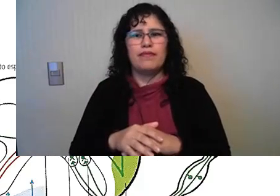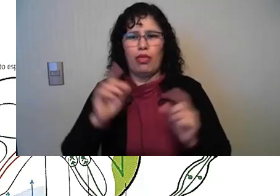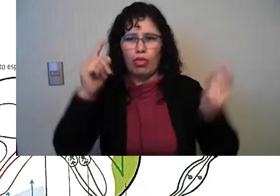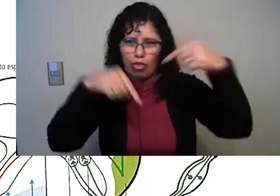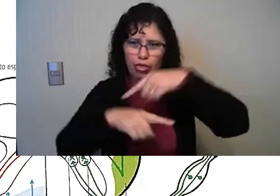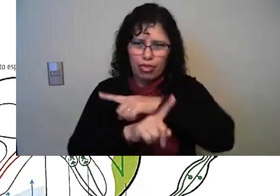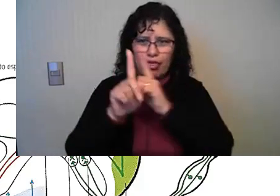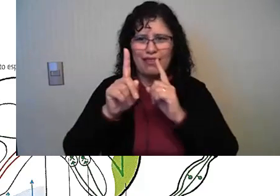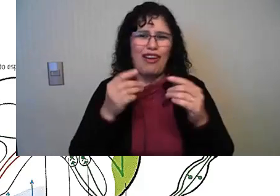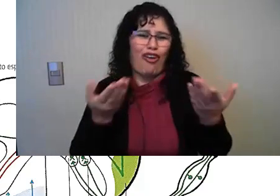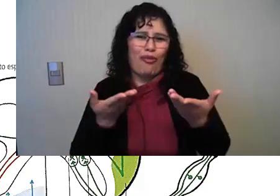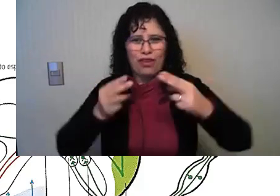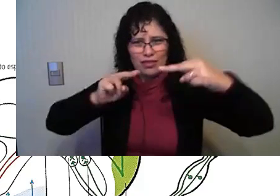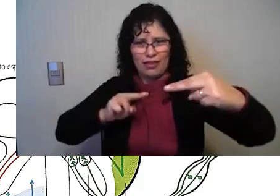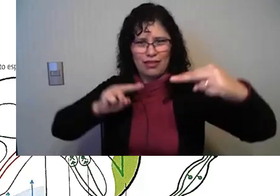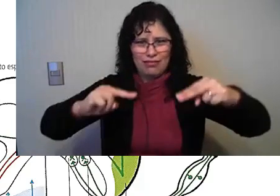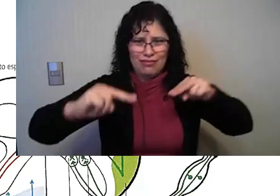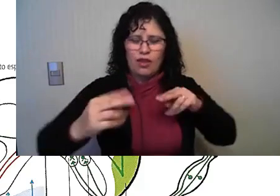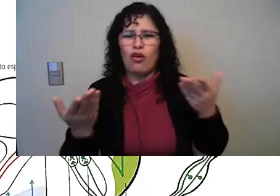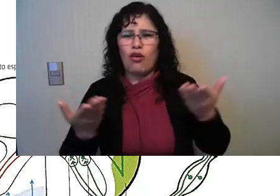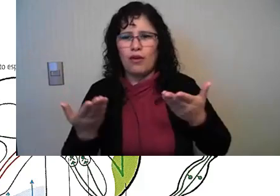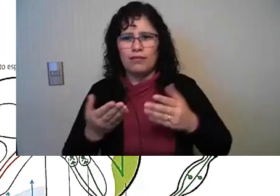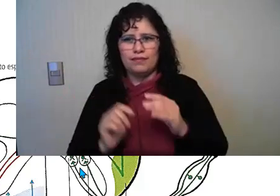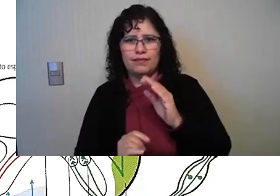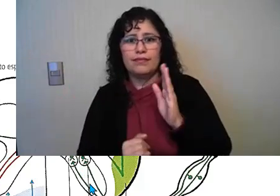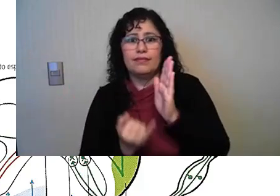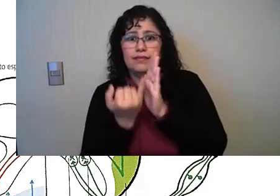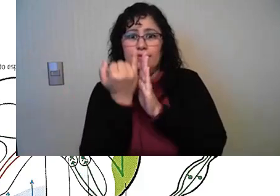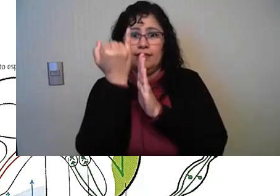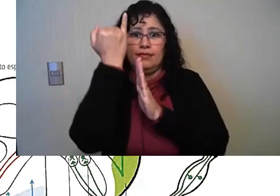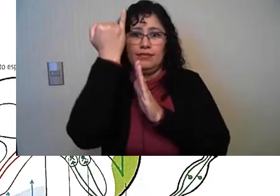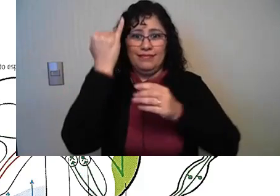que son los tractos, en este caso, ascendentes, ¿ya?